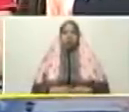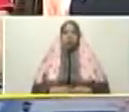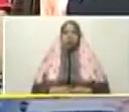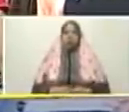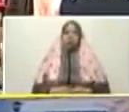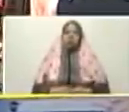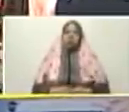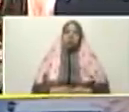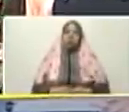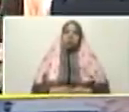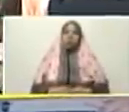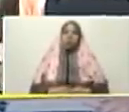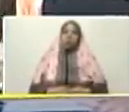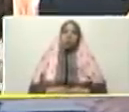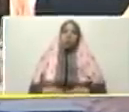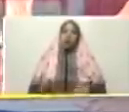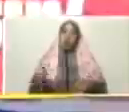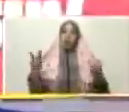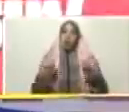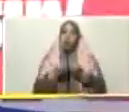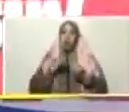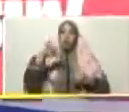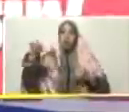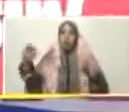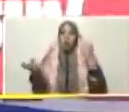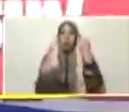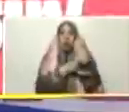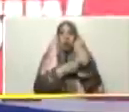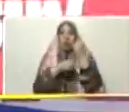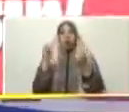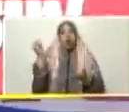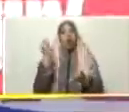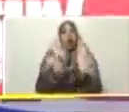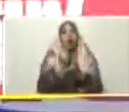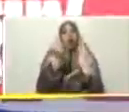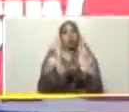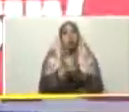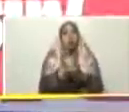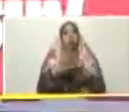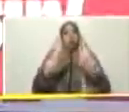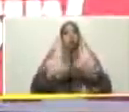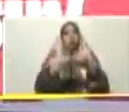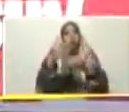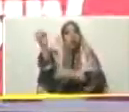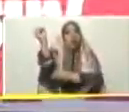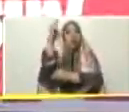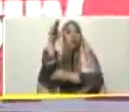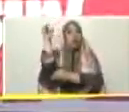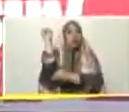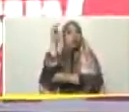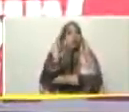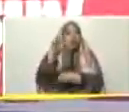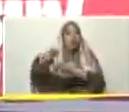si los cobardes de waldo y compañía se hubieran inscrito para ir a la lección de la asamblea nacional